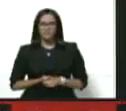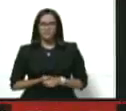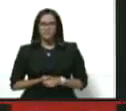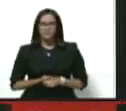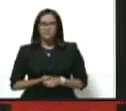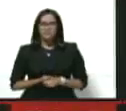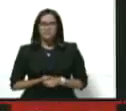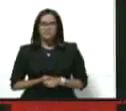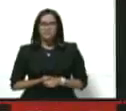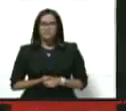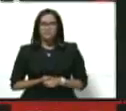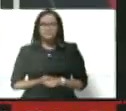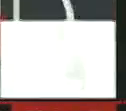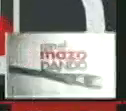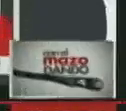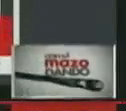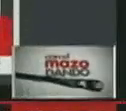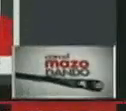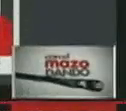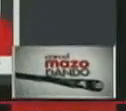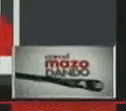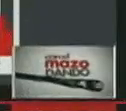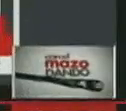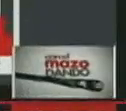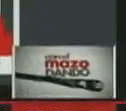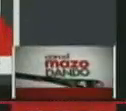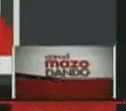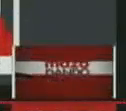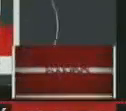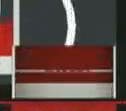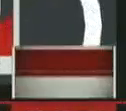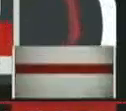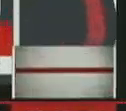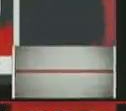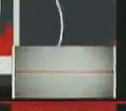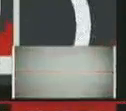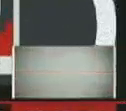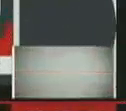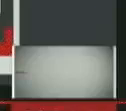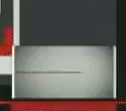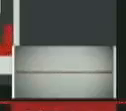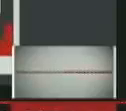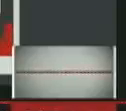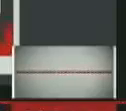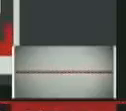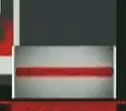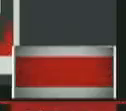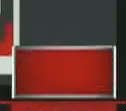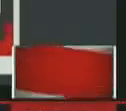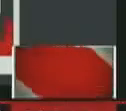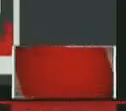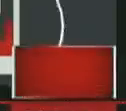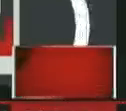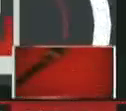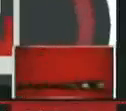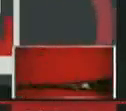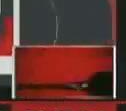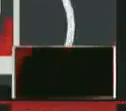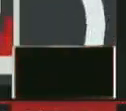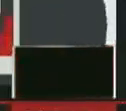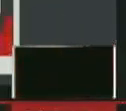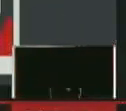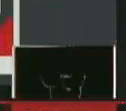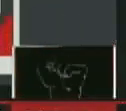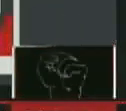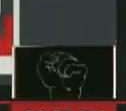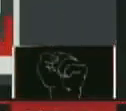sesión en la comunidad. De los jefes que para caer. Eso es este sábado. Sí, luego el próximo sábado,